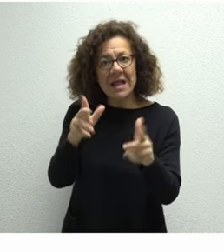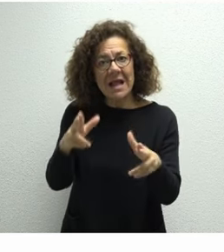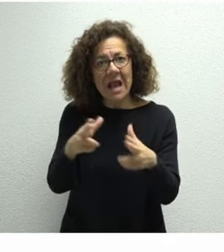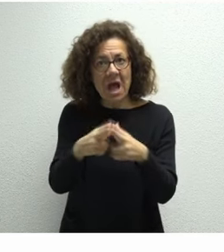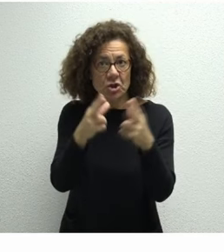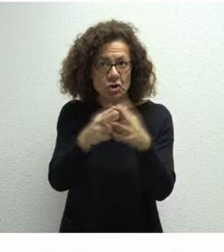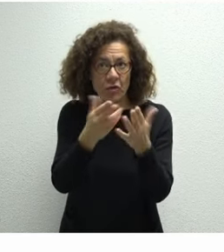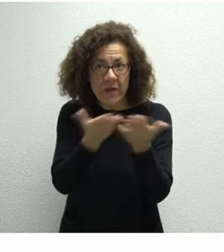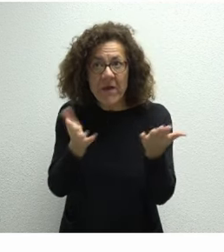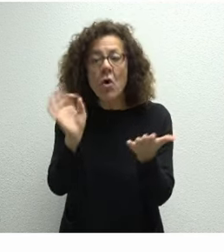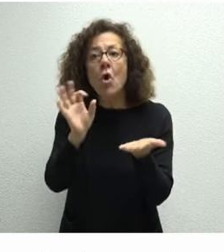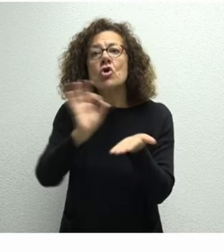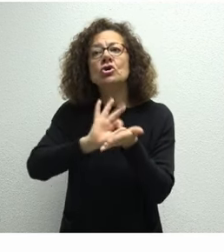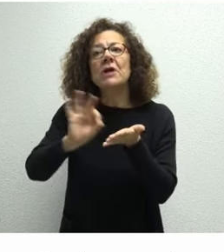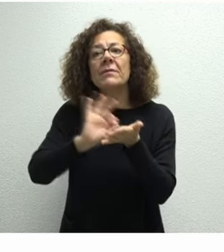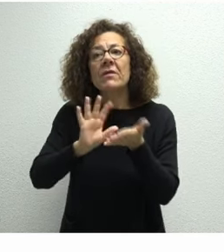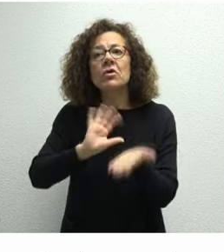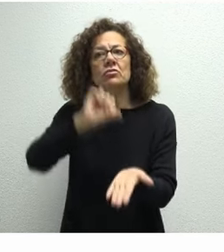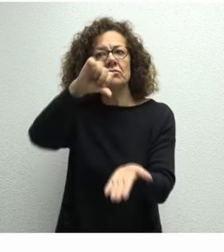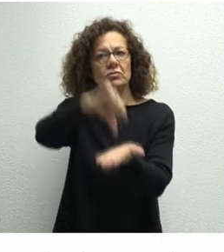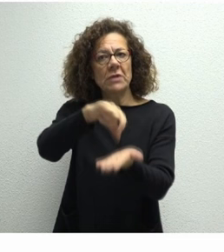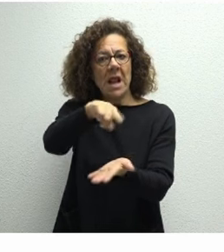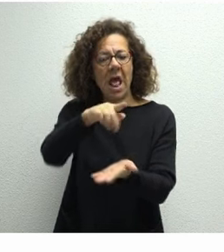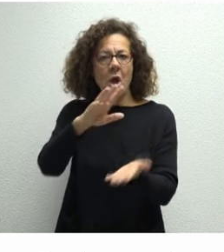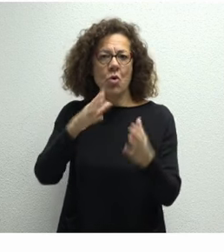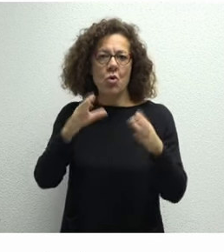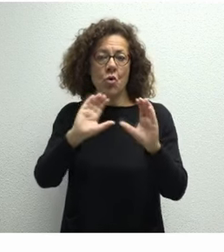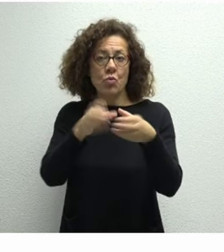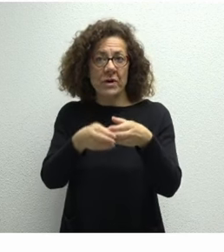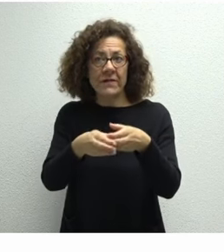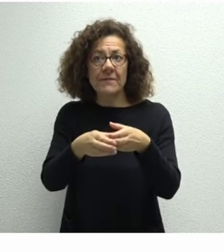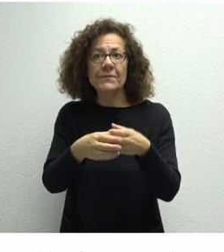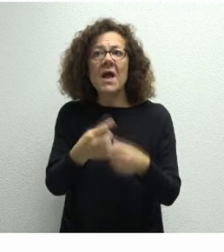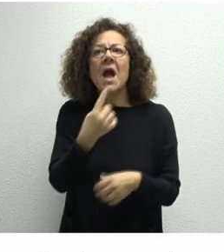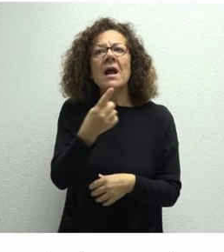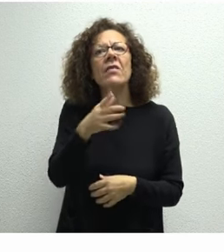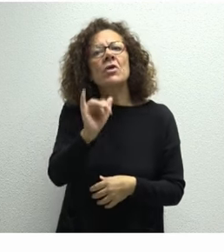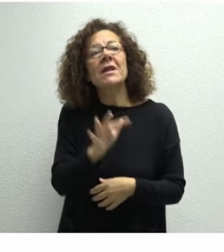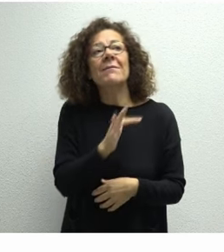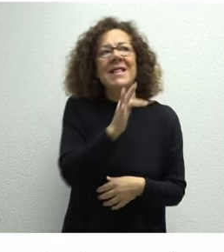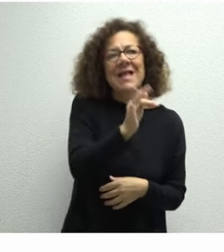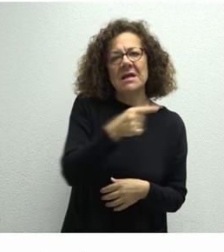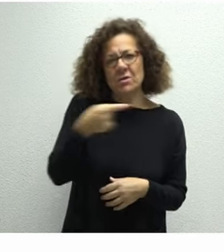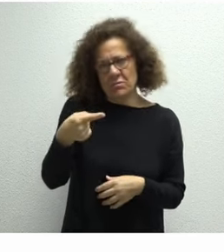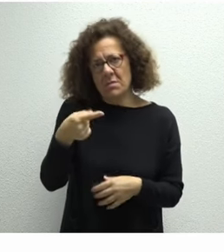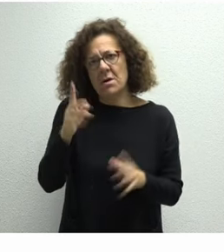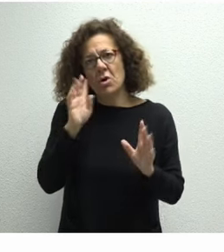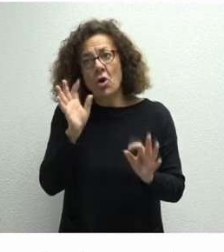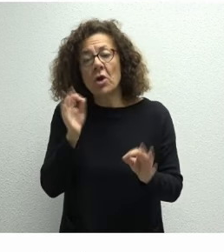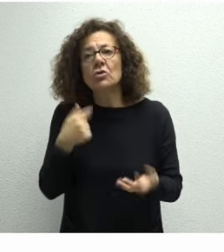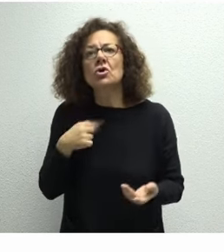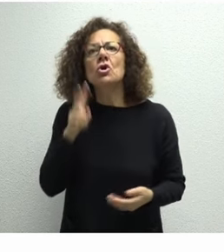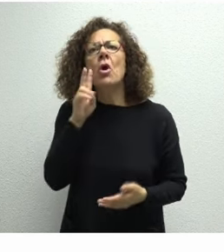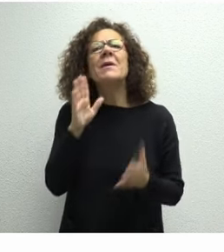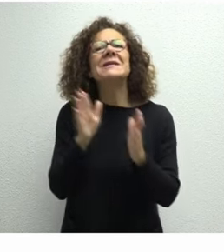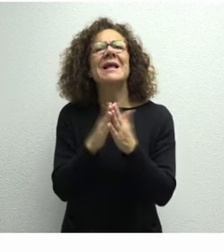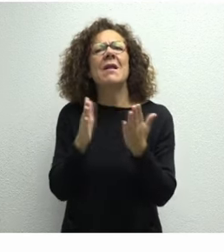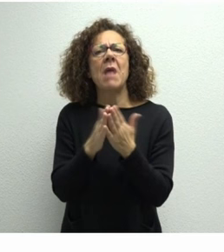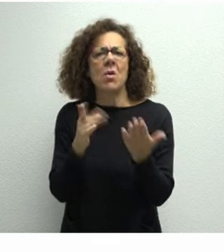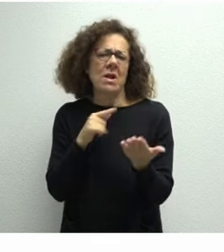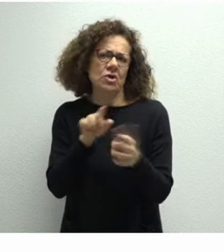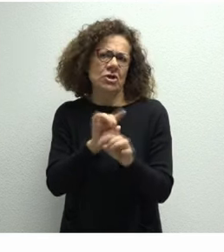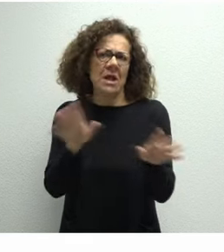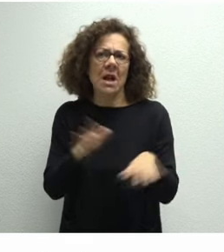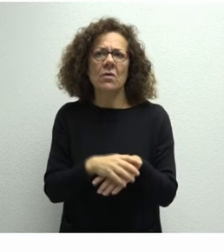o servicios ubicados en la comunidad no cada uno de ellos tiene sus ventajas inconvenientes lo podréis ver en el manual claro no